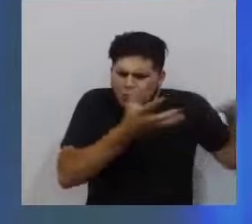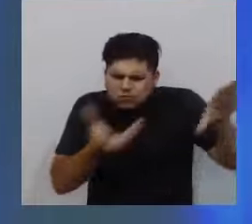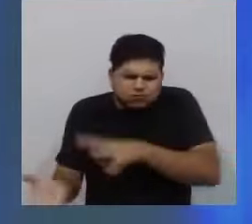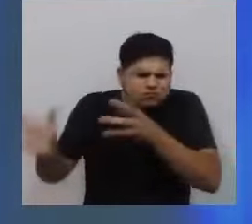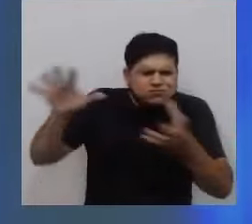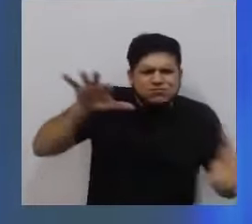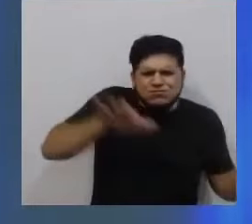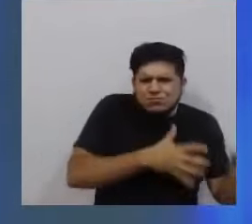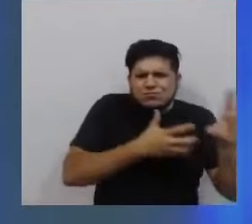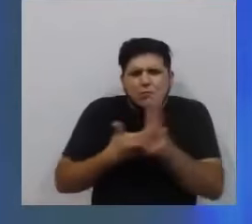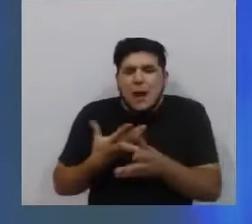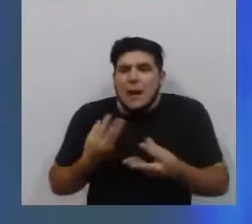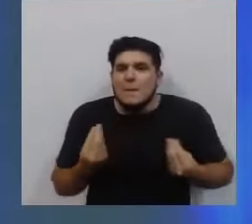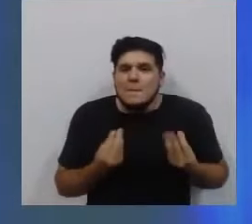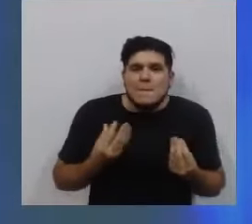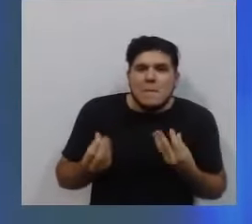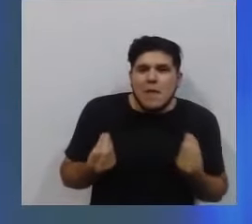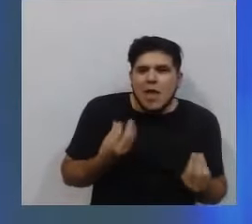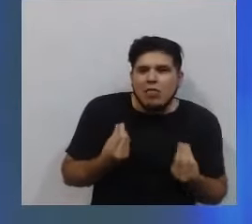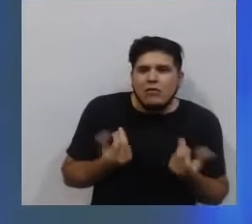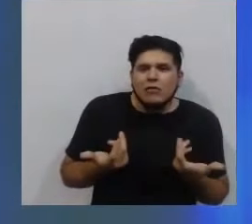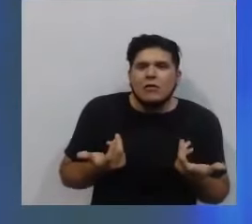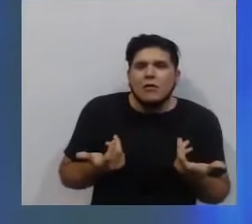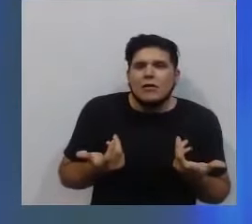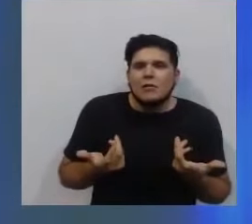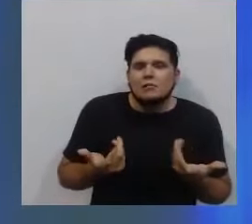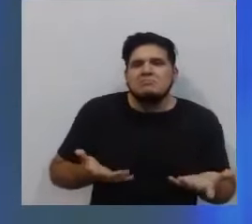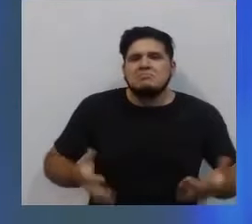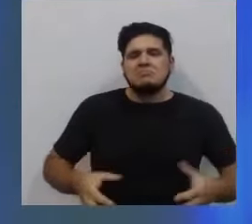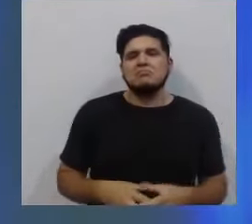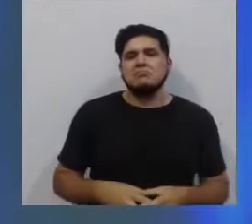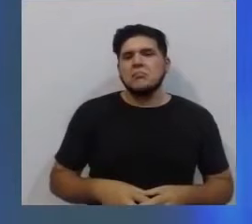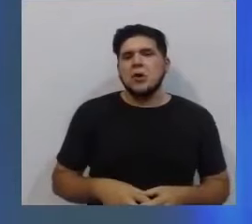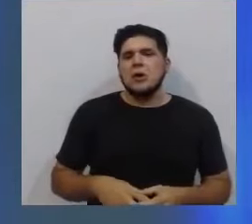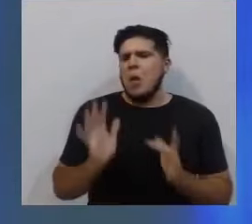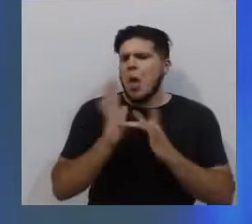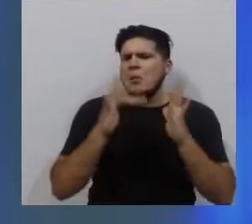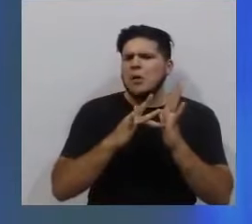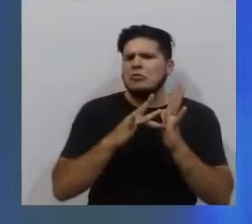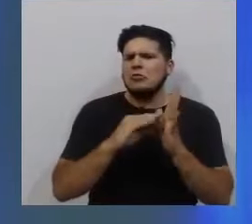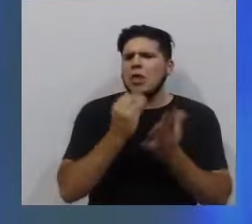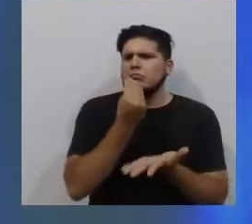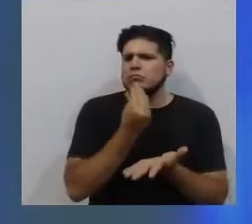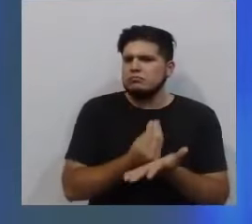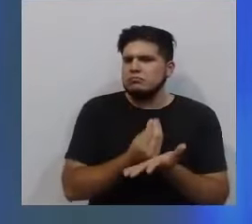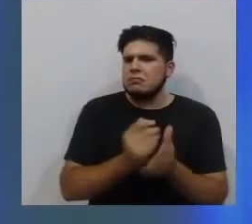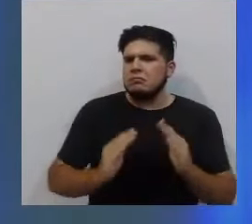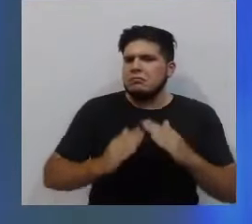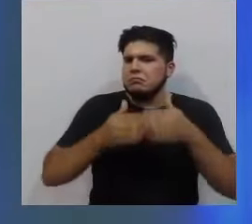y ellos dijeron una frase que yo se la dije al señor muchas veces señor aumenta nuestra